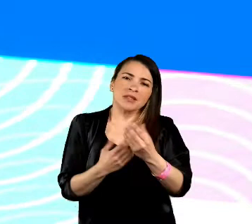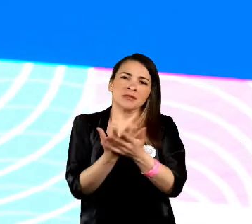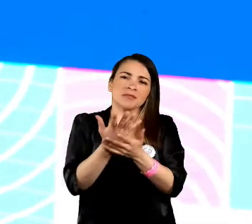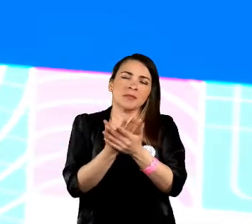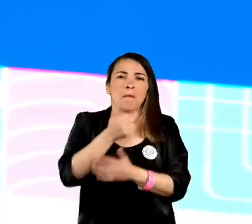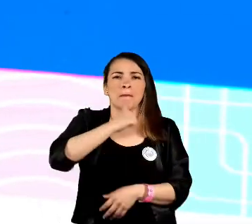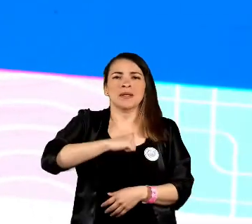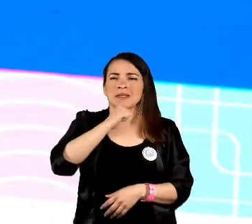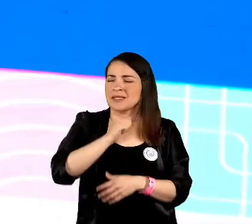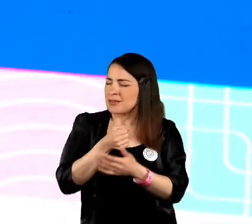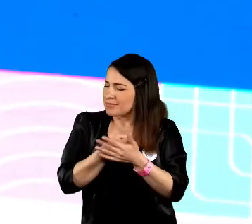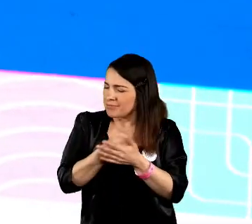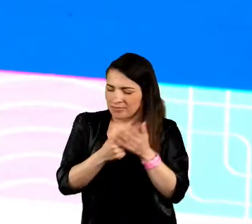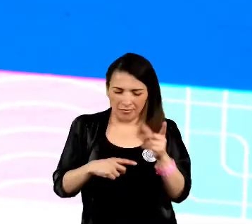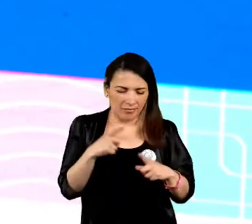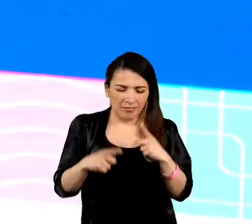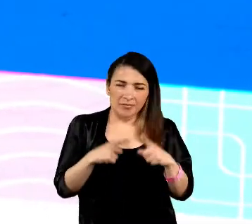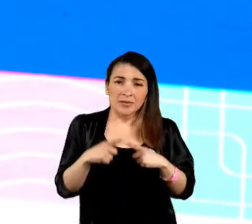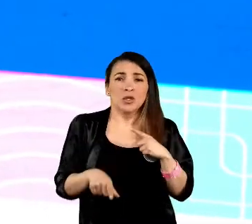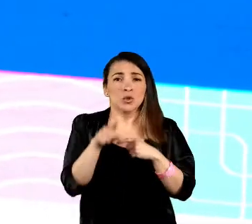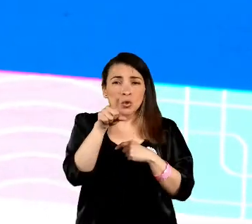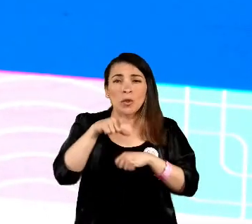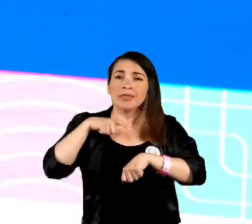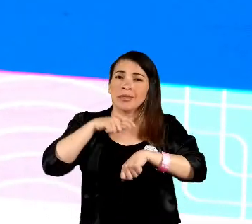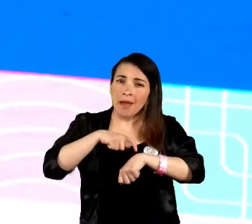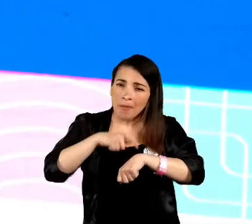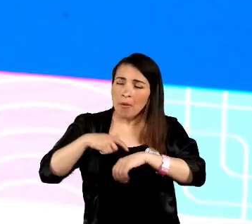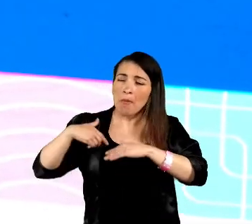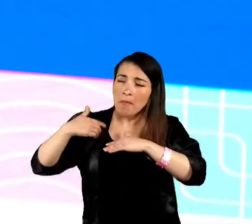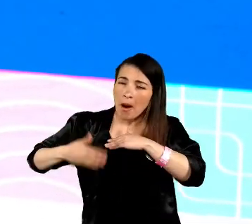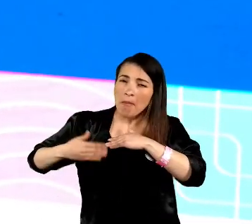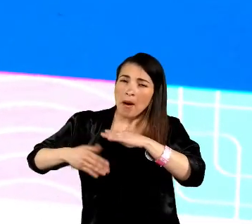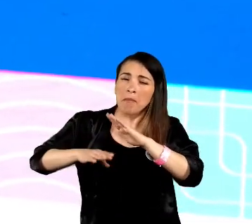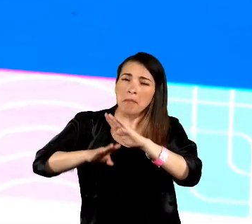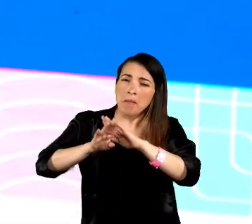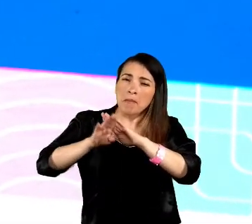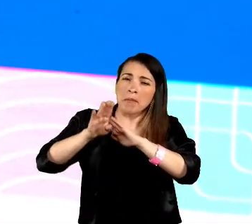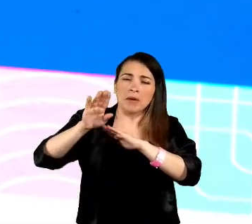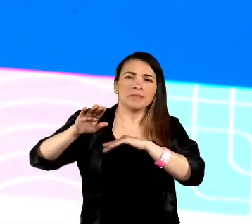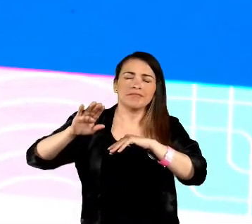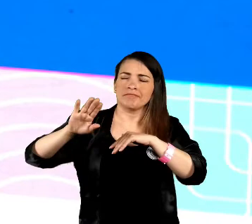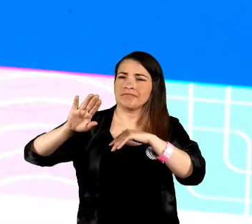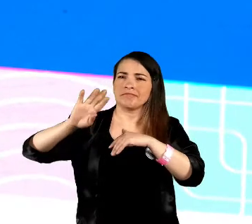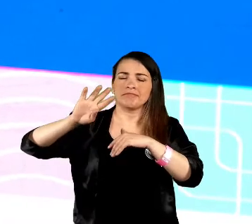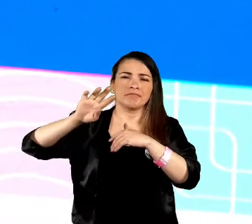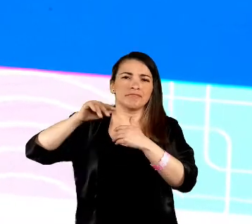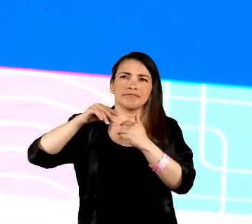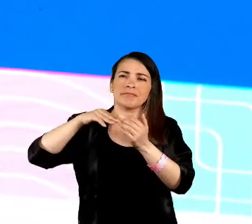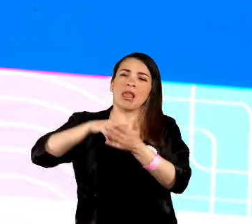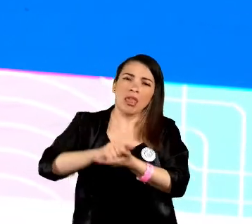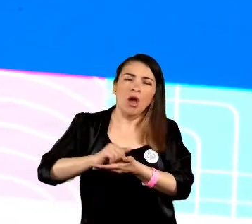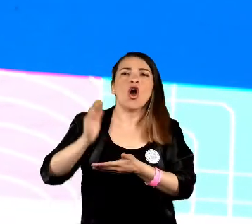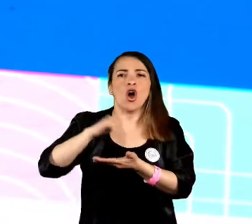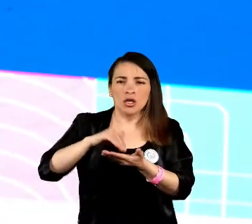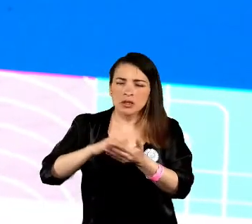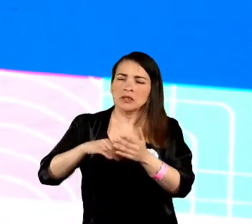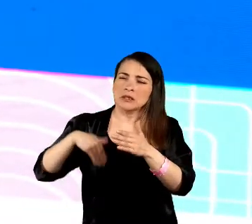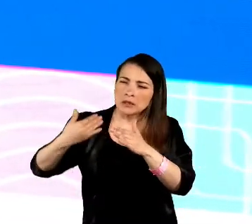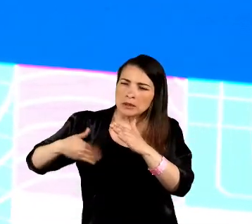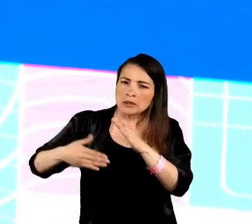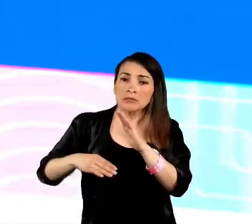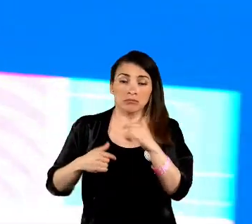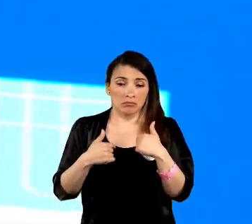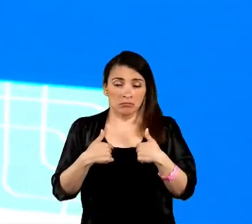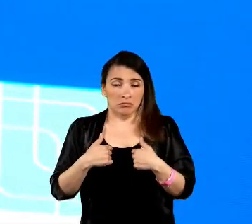que te da crecer es el tiempo el tiempo y estar presente en distintos lugares la industria